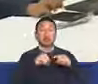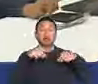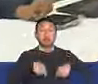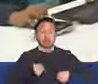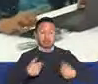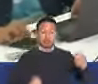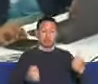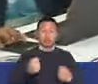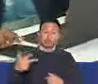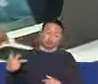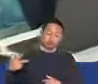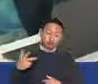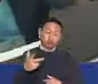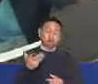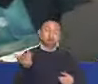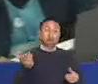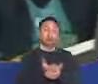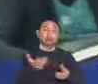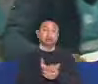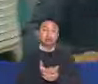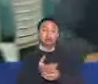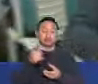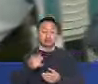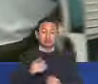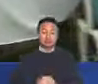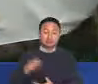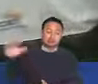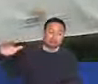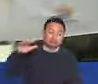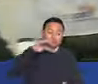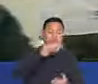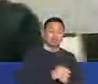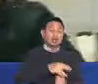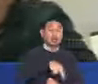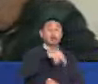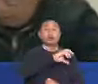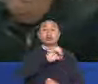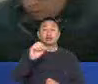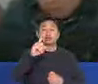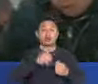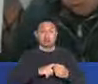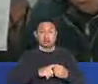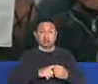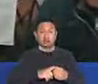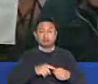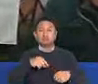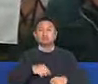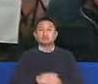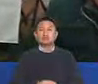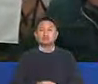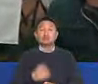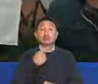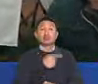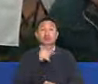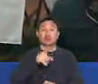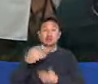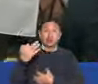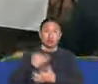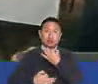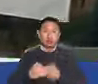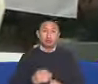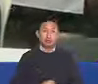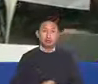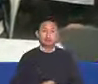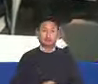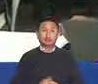camiones con las actas, que llegan sobre todo del noroccidente de la capital, según lo que han mencionado. También se va a